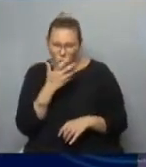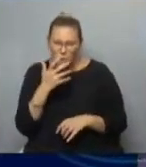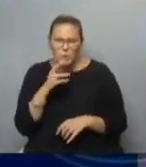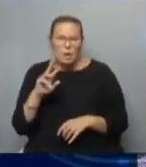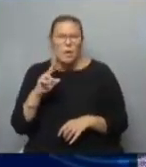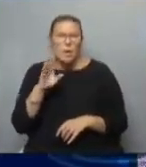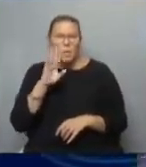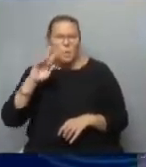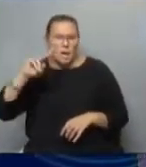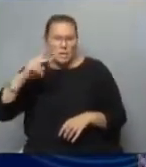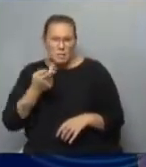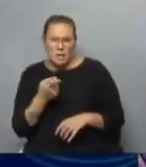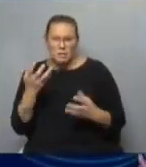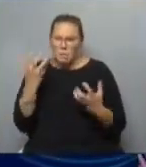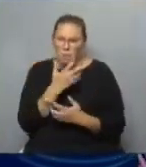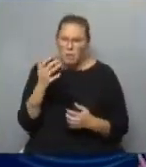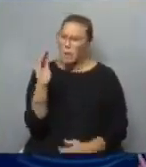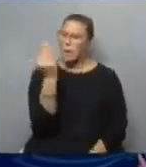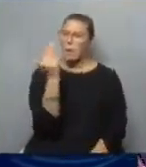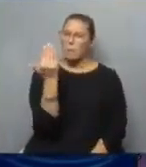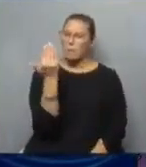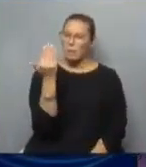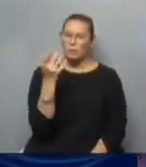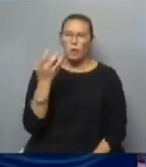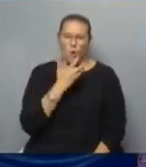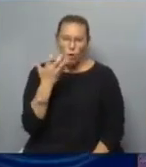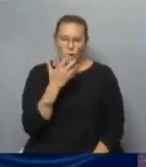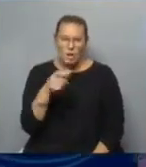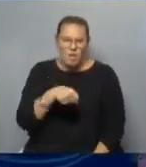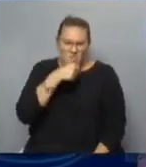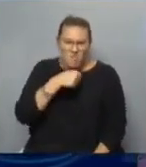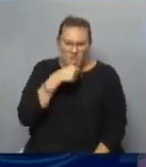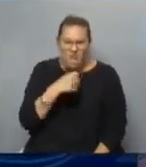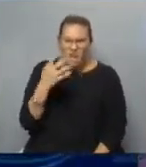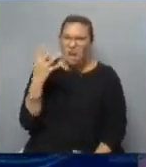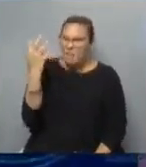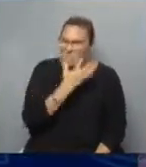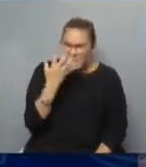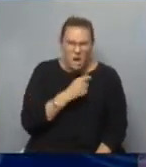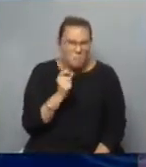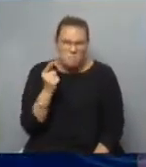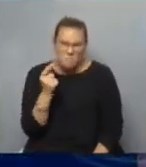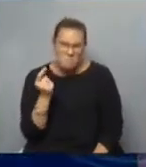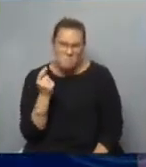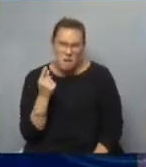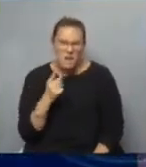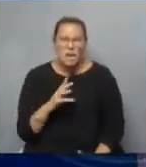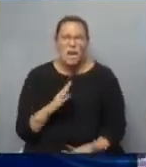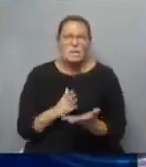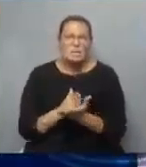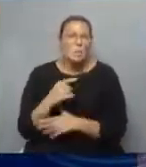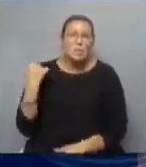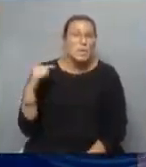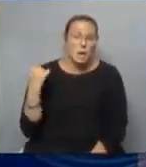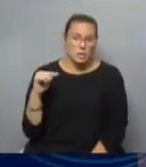perversas. El espejito ese famoso de Blancanieves, sí, te devuelve vieja, fea, mala, de todo. O sea, siempre con connotaciones